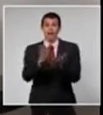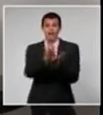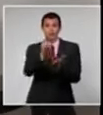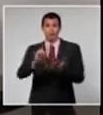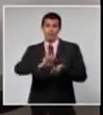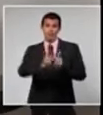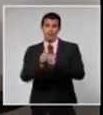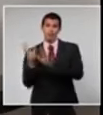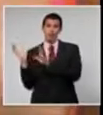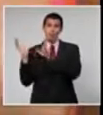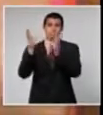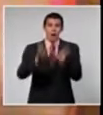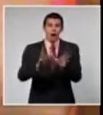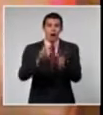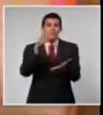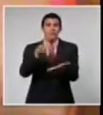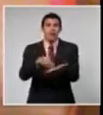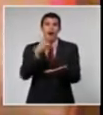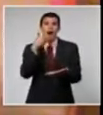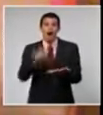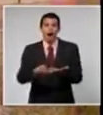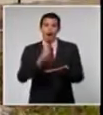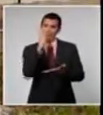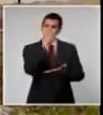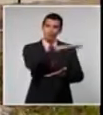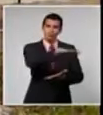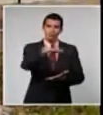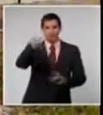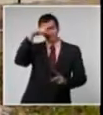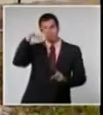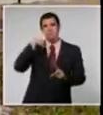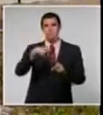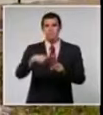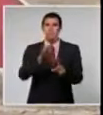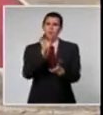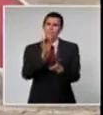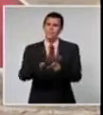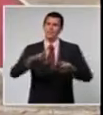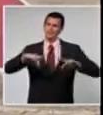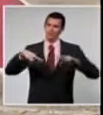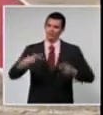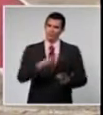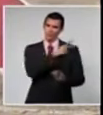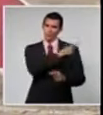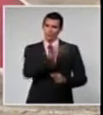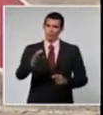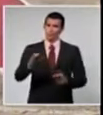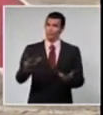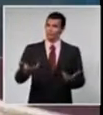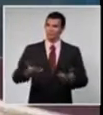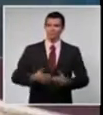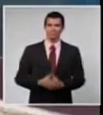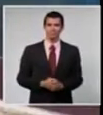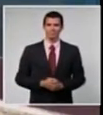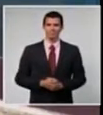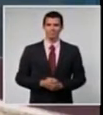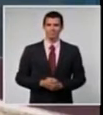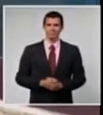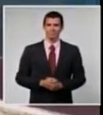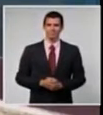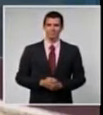cuando reinicie el curso en el mes de septiembre. Un impulso definitivo reciben las instalaciones deportivas de la